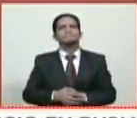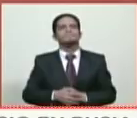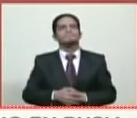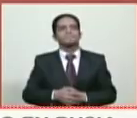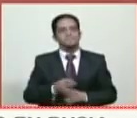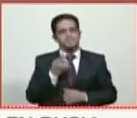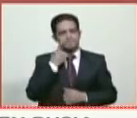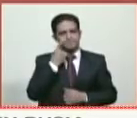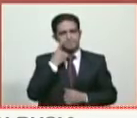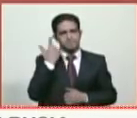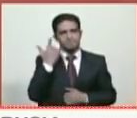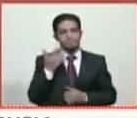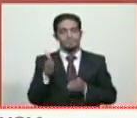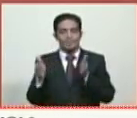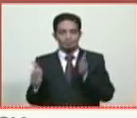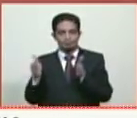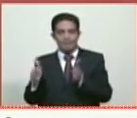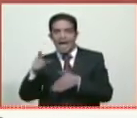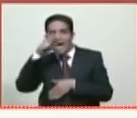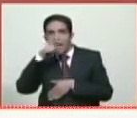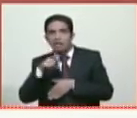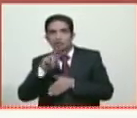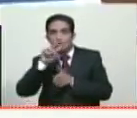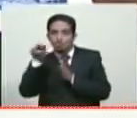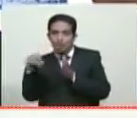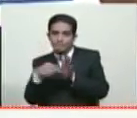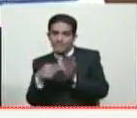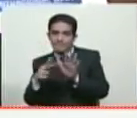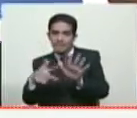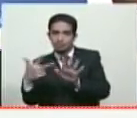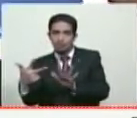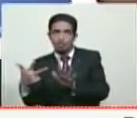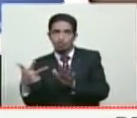Fíjense cómo entre el año 2018, en el que se desplazaron